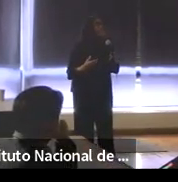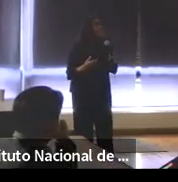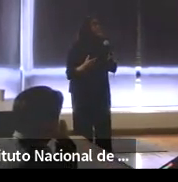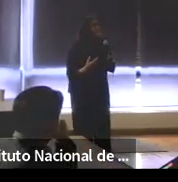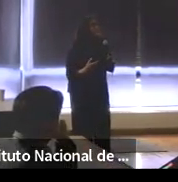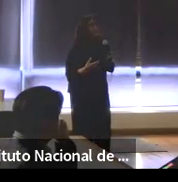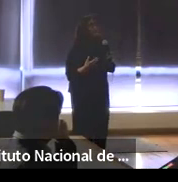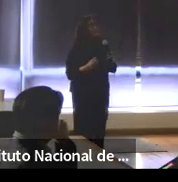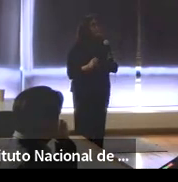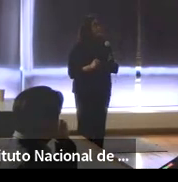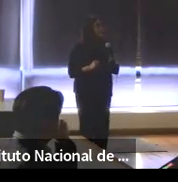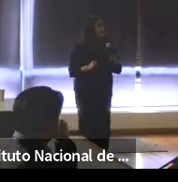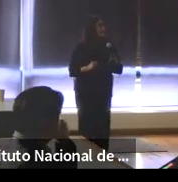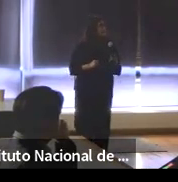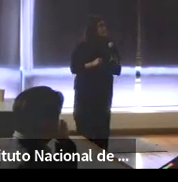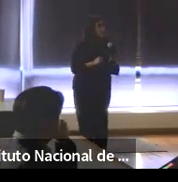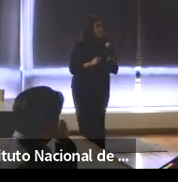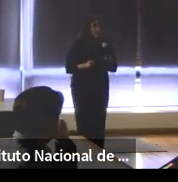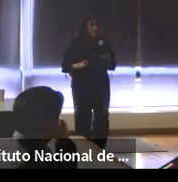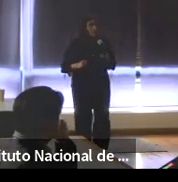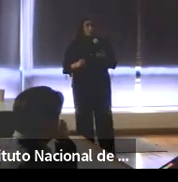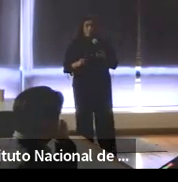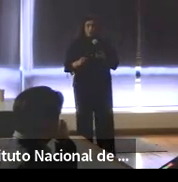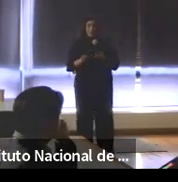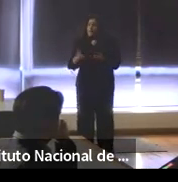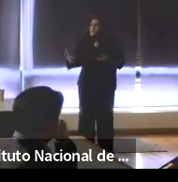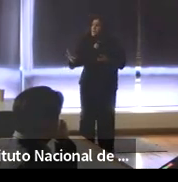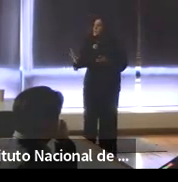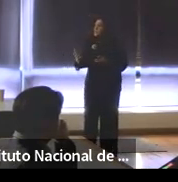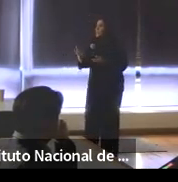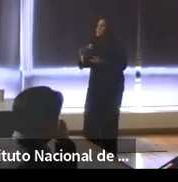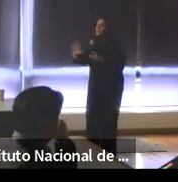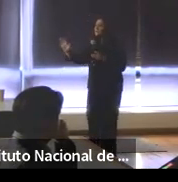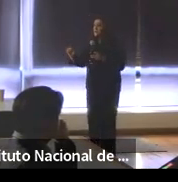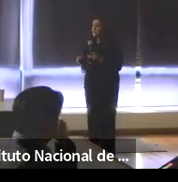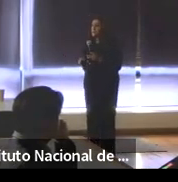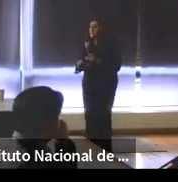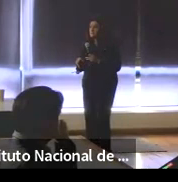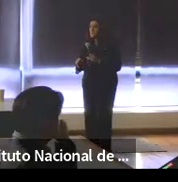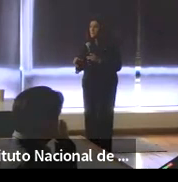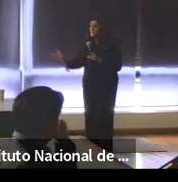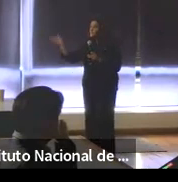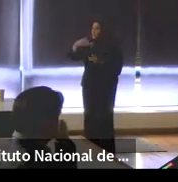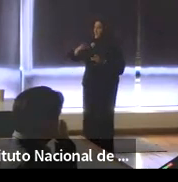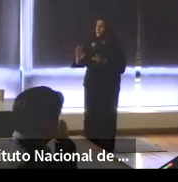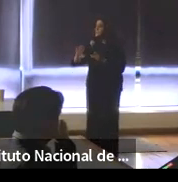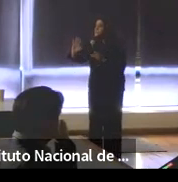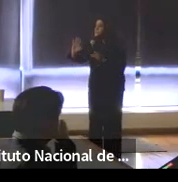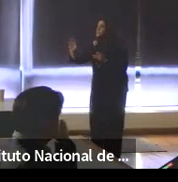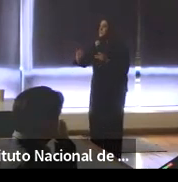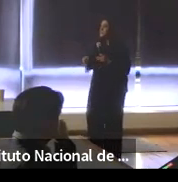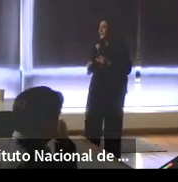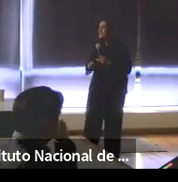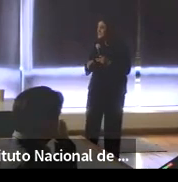esta de este enfoque tradicional que tiene que ver con algo disfuncional este enfoque